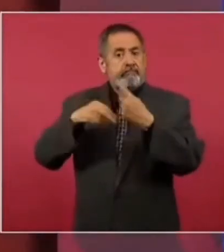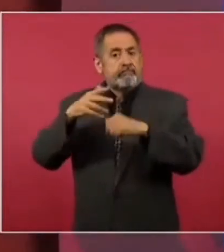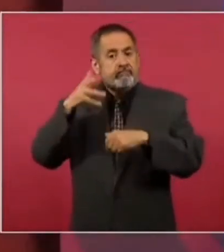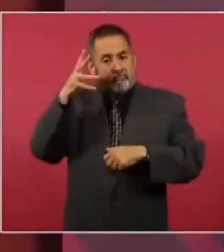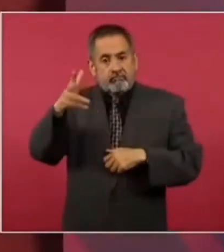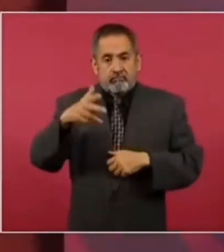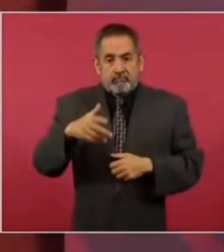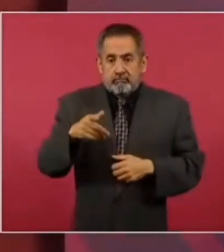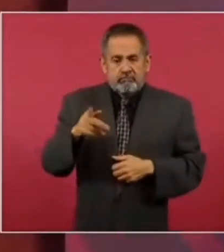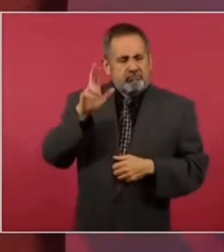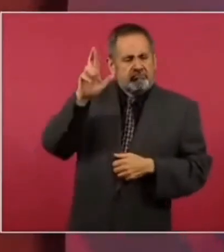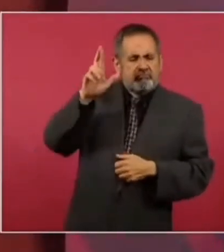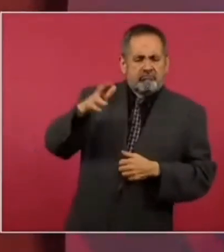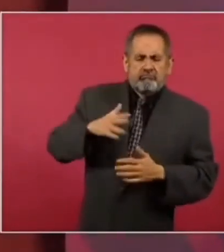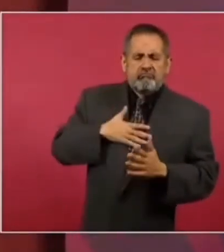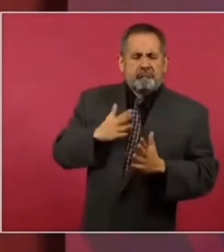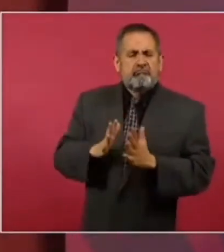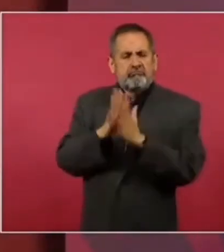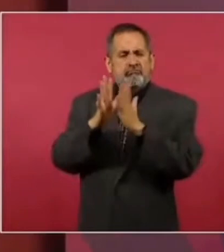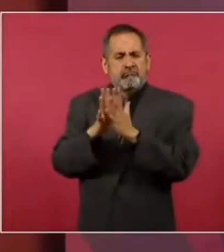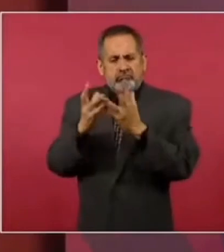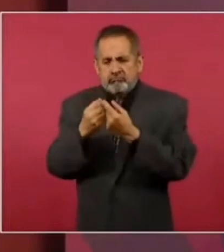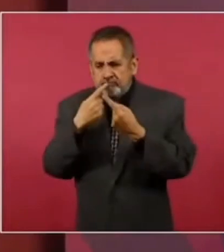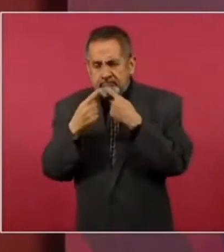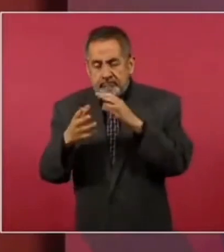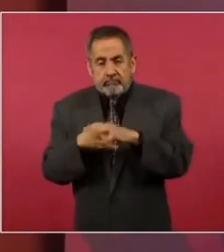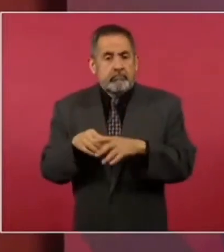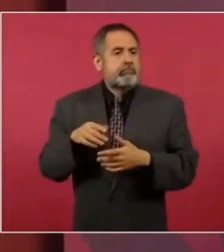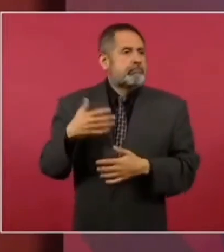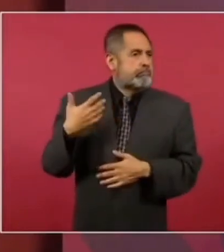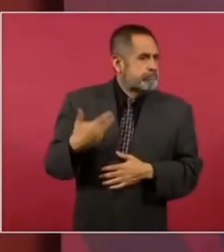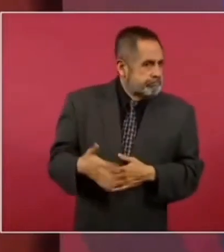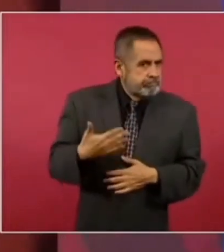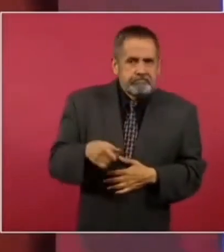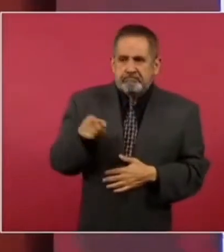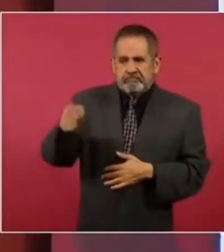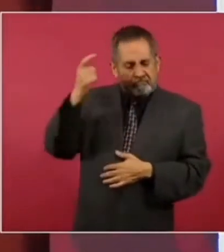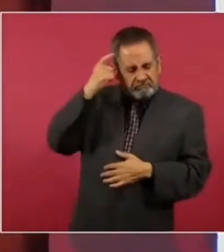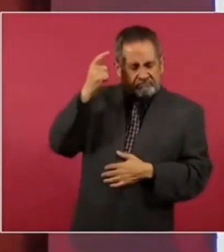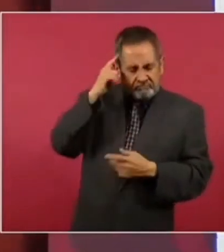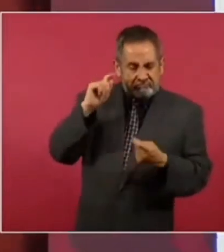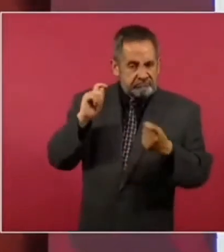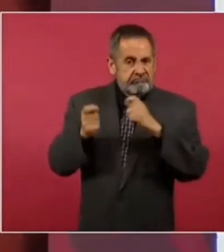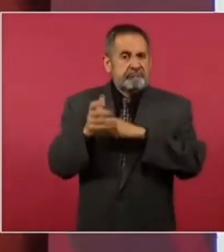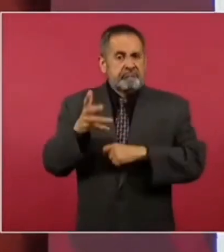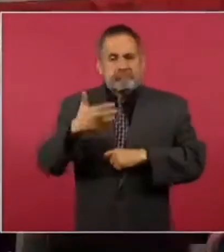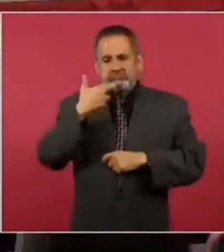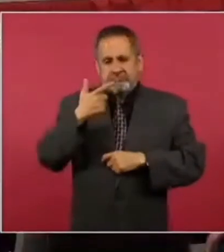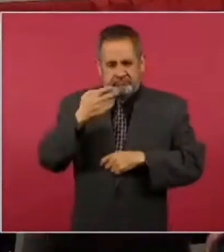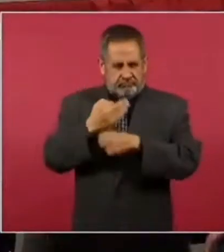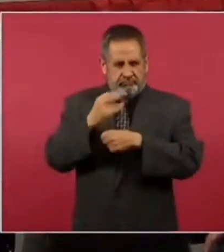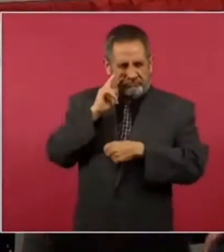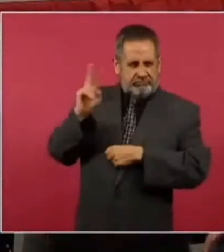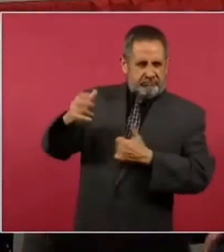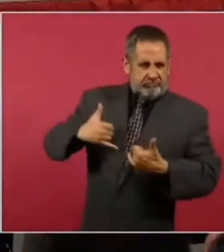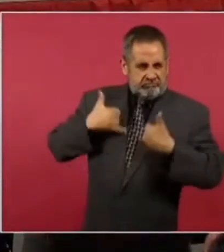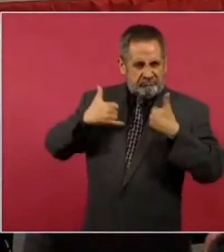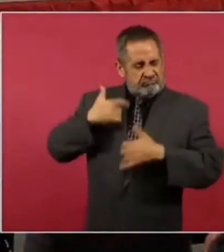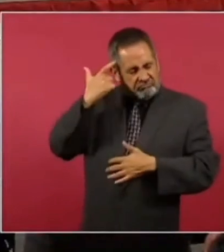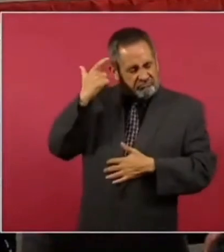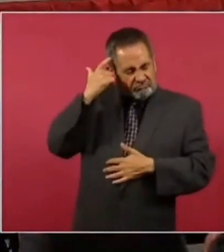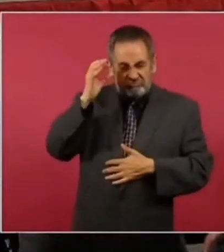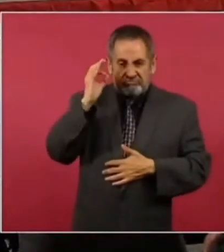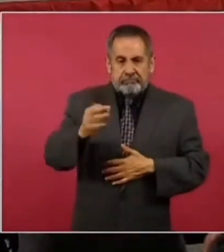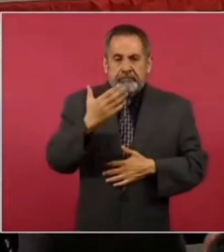lo cual nos llena de orgullo porque muestra además un cambio de conciencia de esta juventud, y les agradecemos mucho el haber realizado el